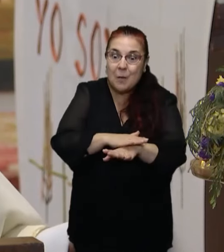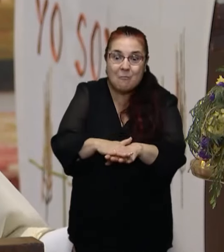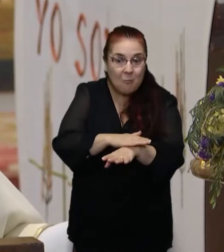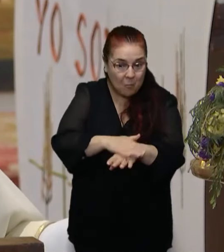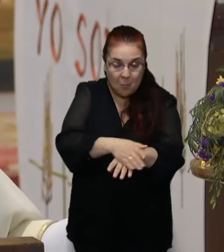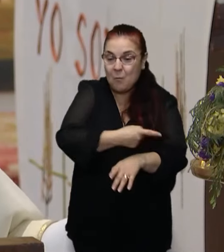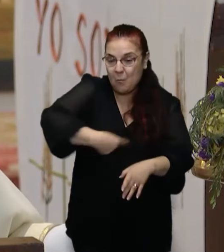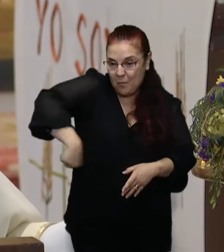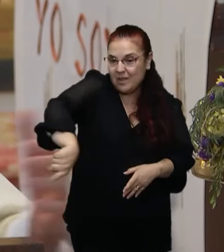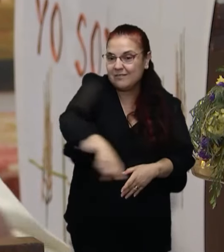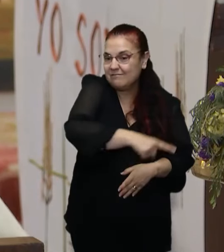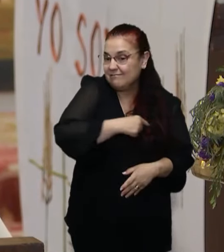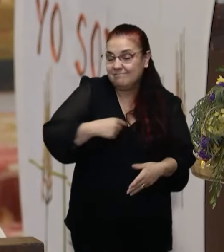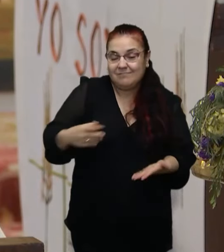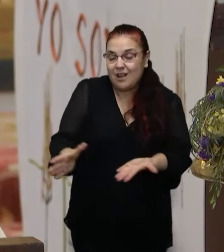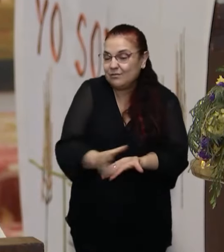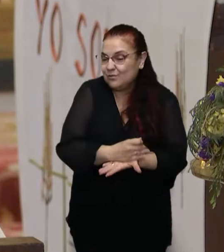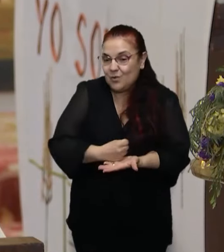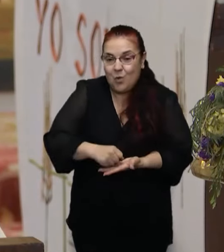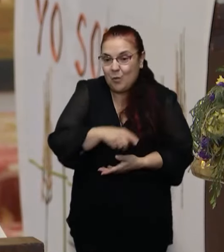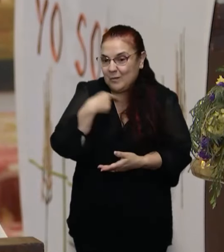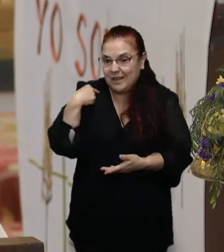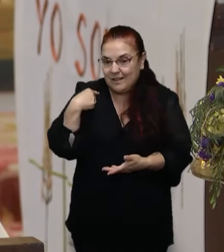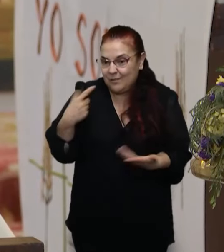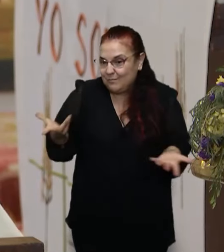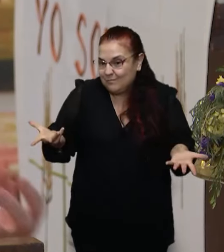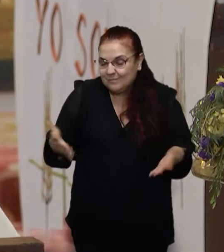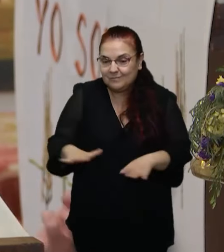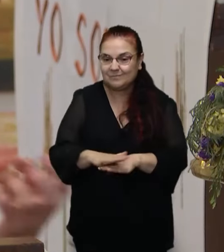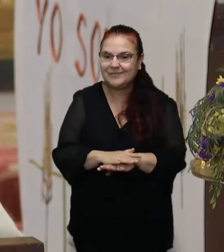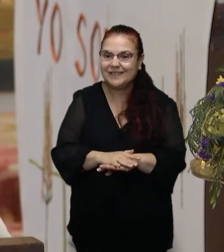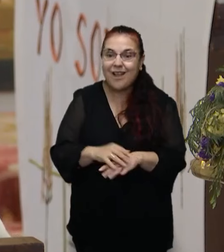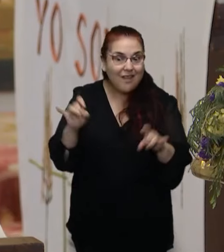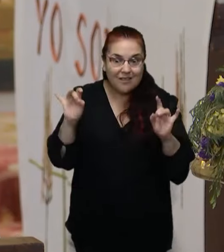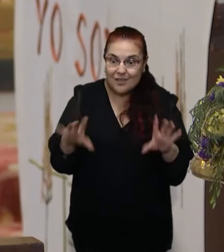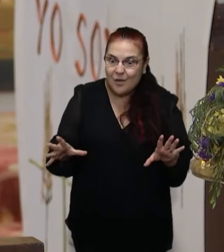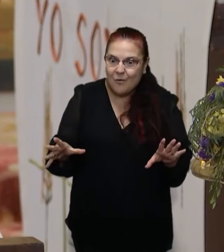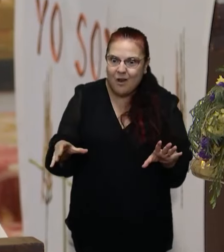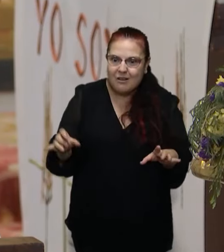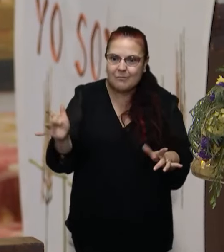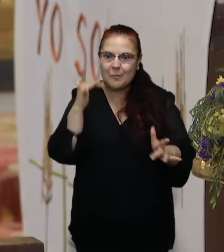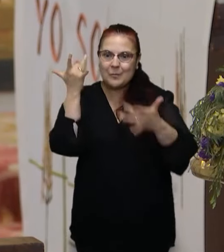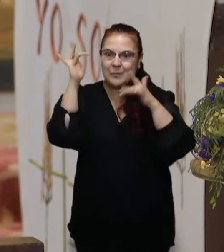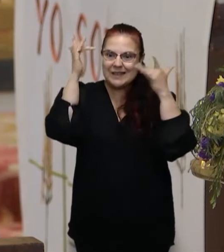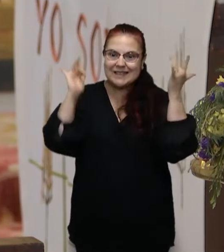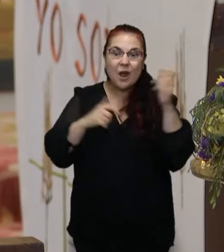perdona de todos nuestros pecados. E igualmente, pues, ha de brillar